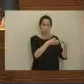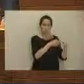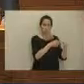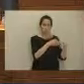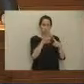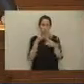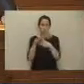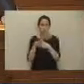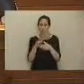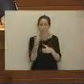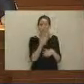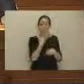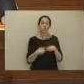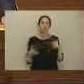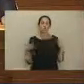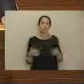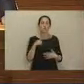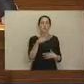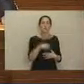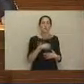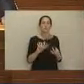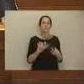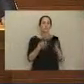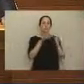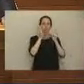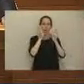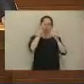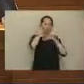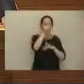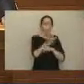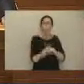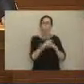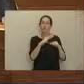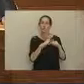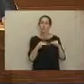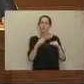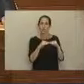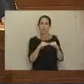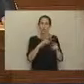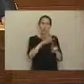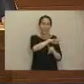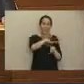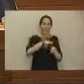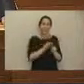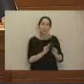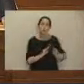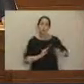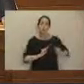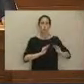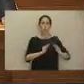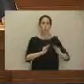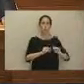pionero en nuestro país es por la atención al paciente en su entorno, en su entorno